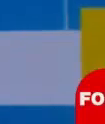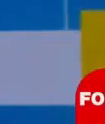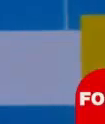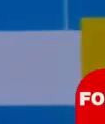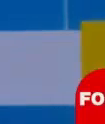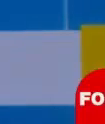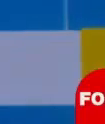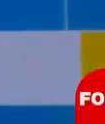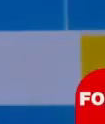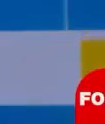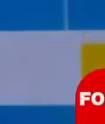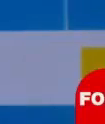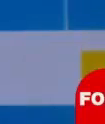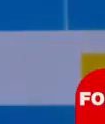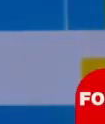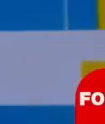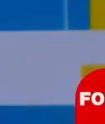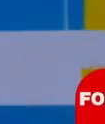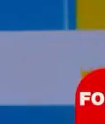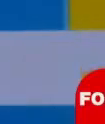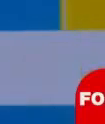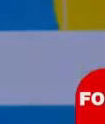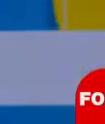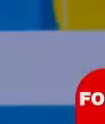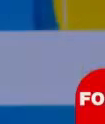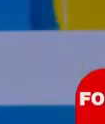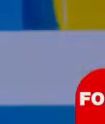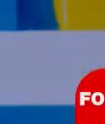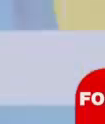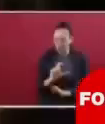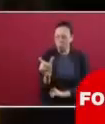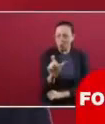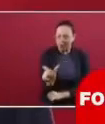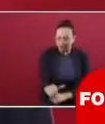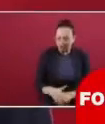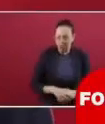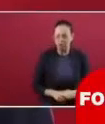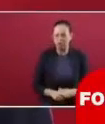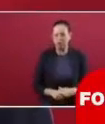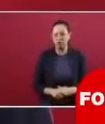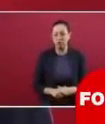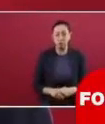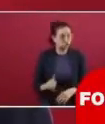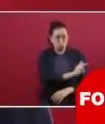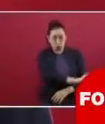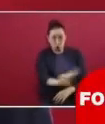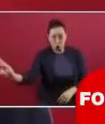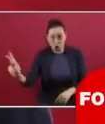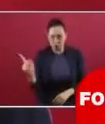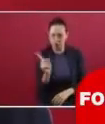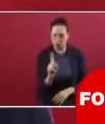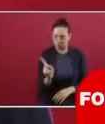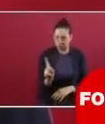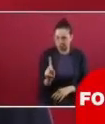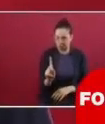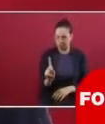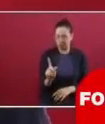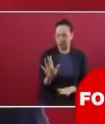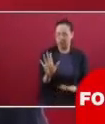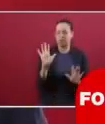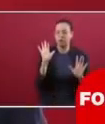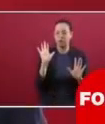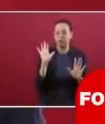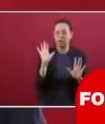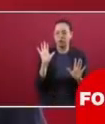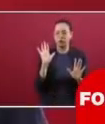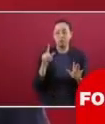el presidente López Obrador en estas conferencias. No generalizo, o sea, pero aquí